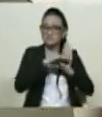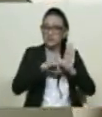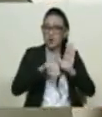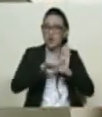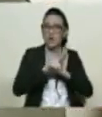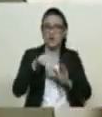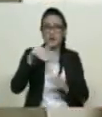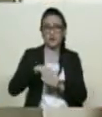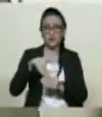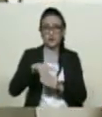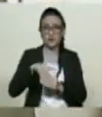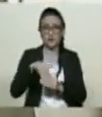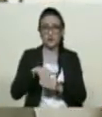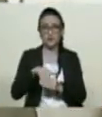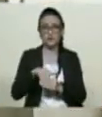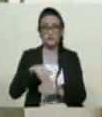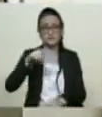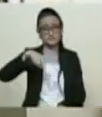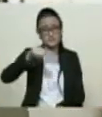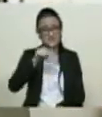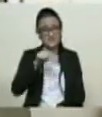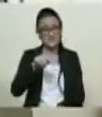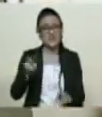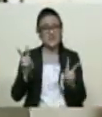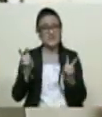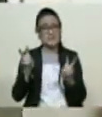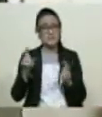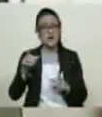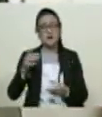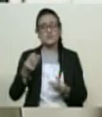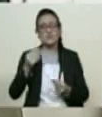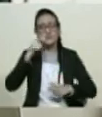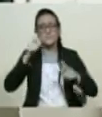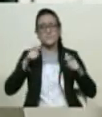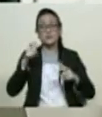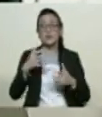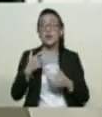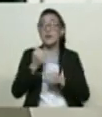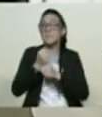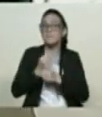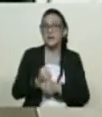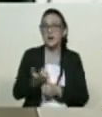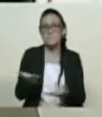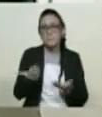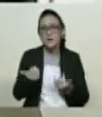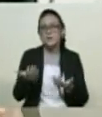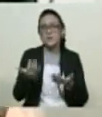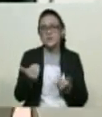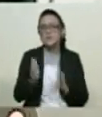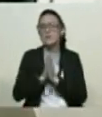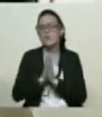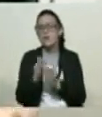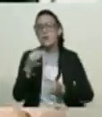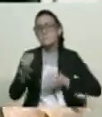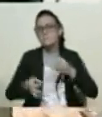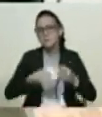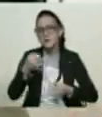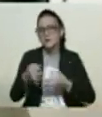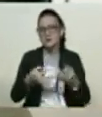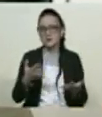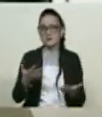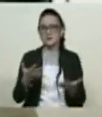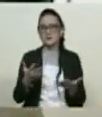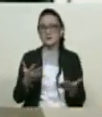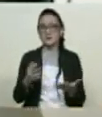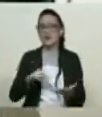ha sido un tema muy debatido, muy esperado, muy solicitado, muy hablado tanto a